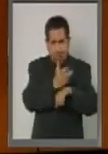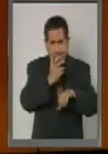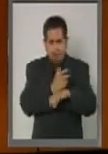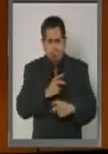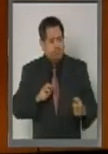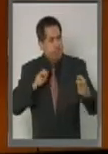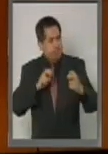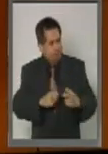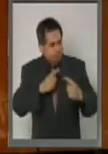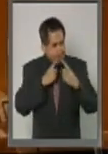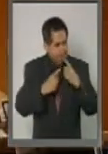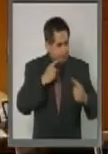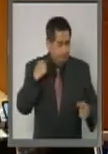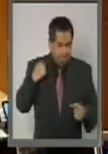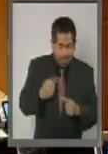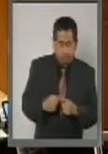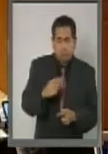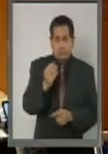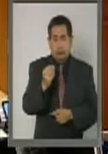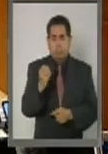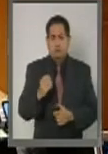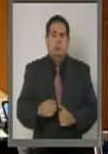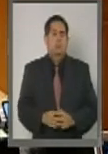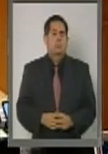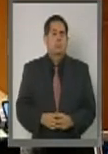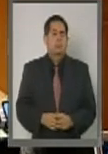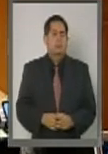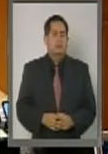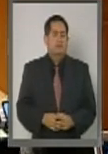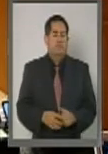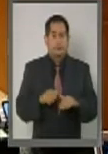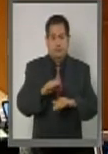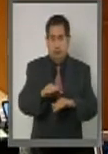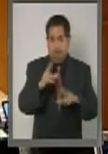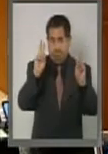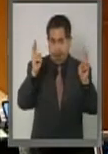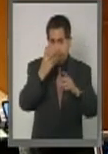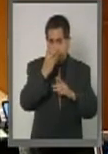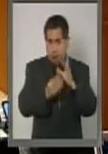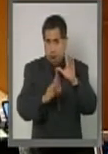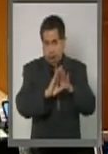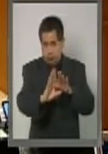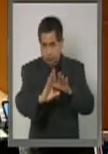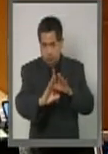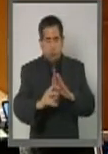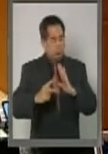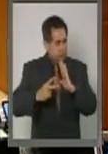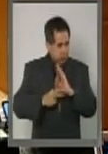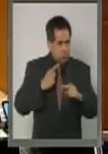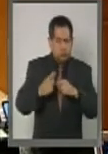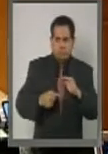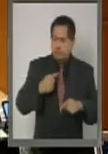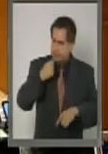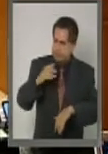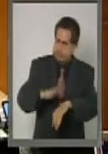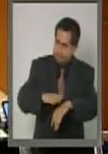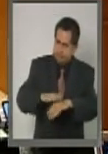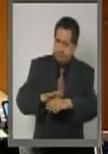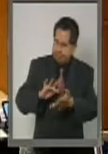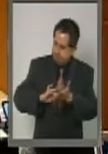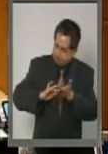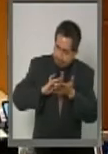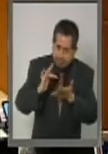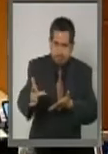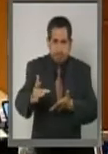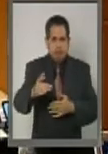Unidos al día 9 de octubre. En materia migratoria, quiero nuevamente agradecer